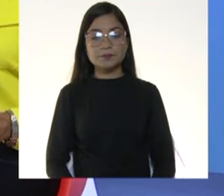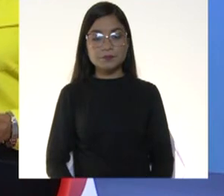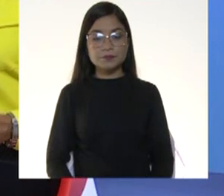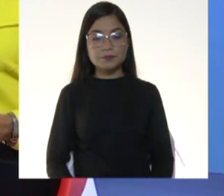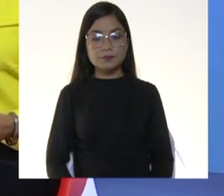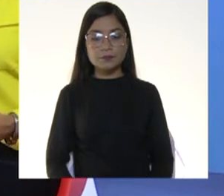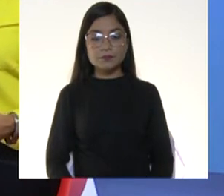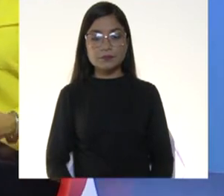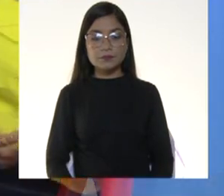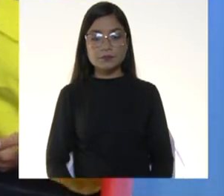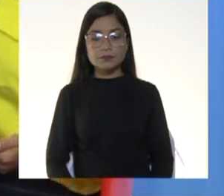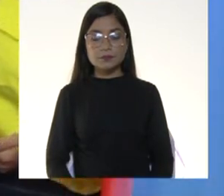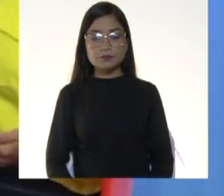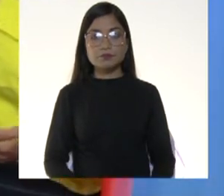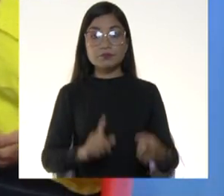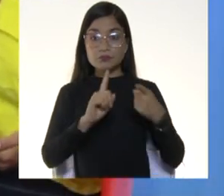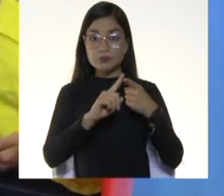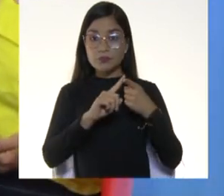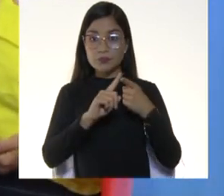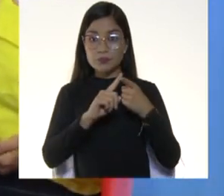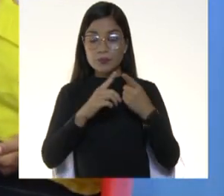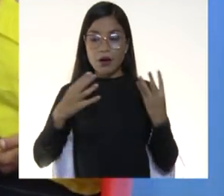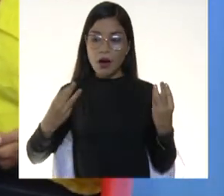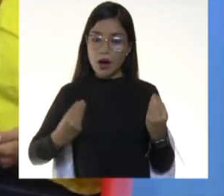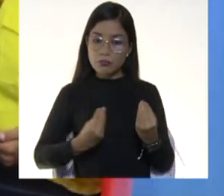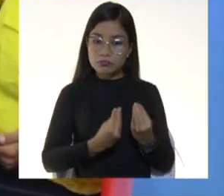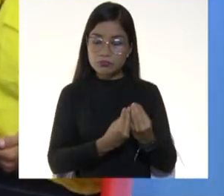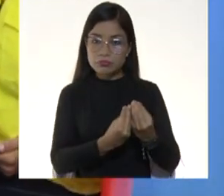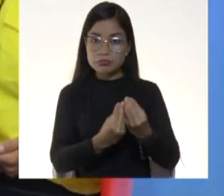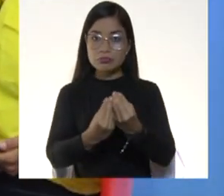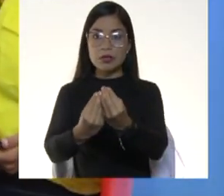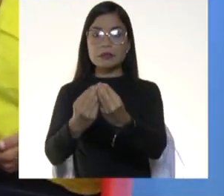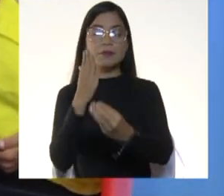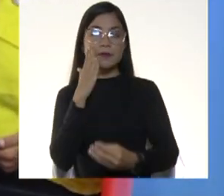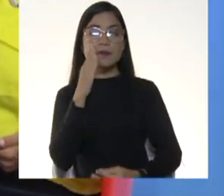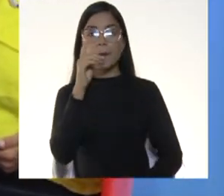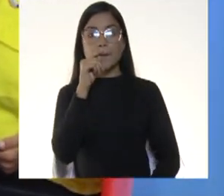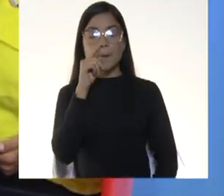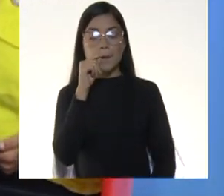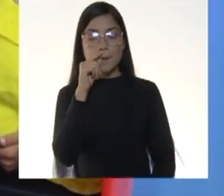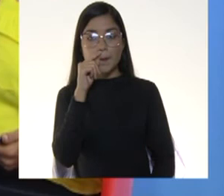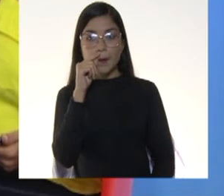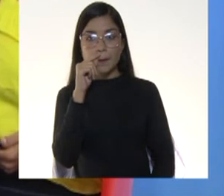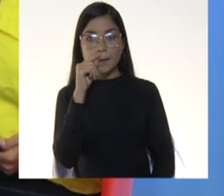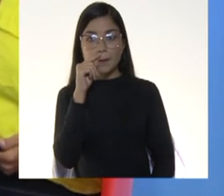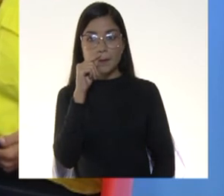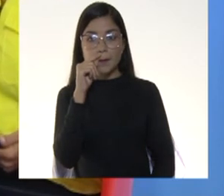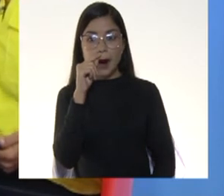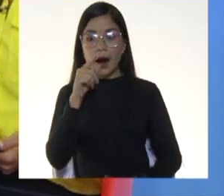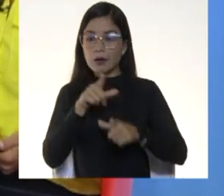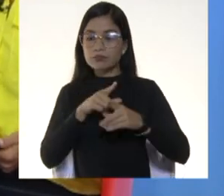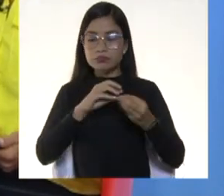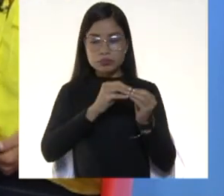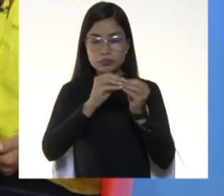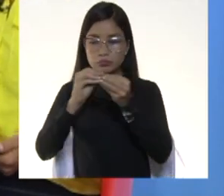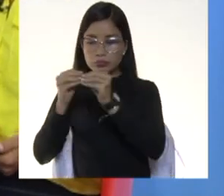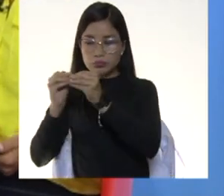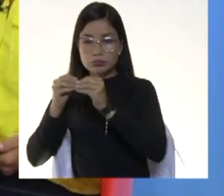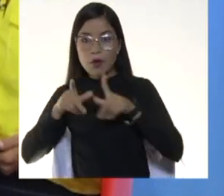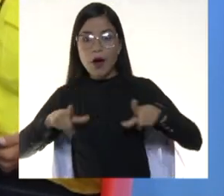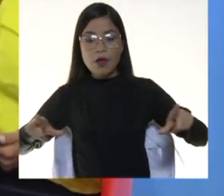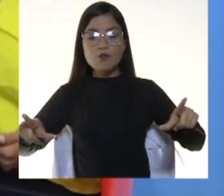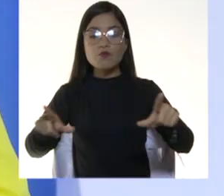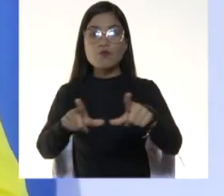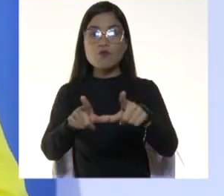tu representante familiar o responsable en lo que es la estructuración del espacio que dedicarás al